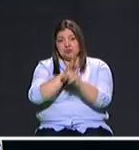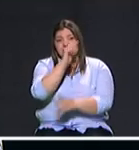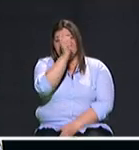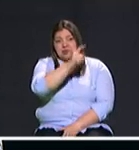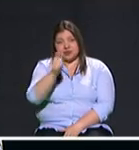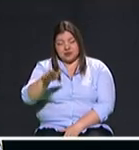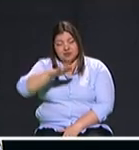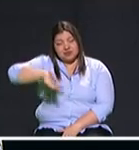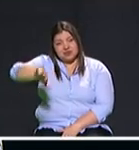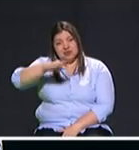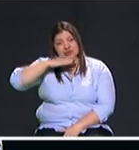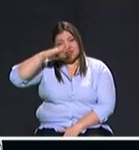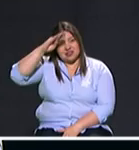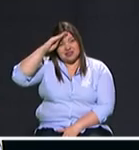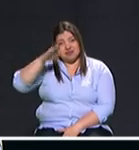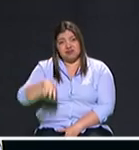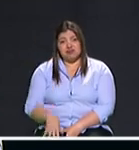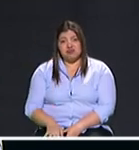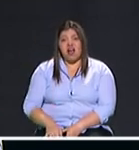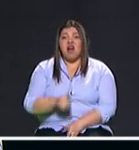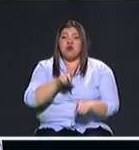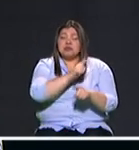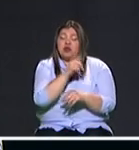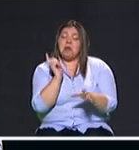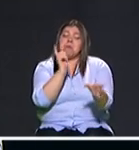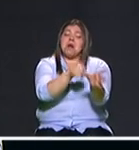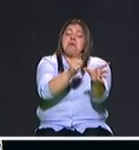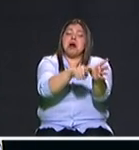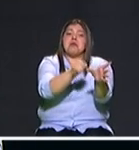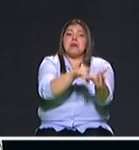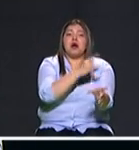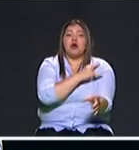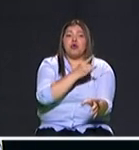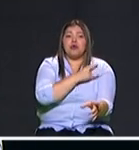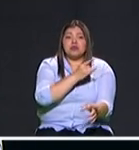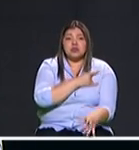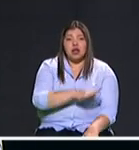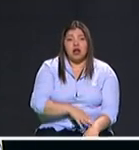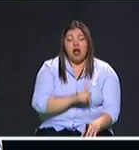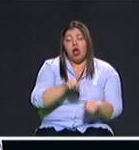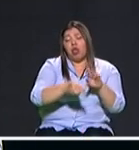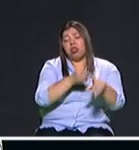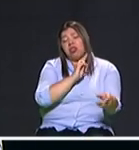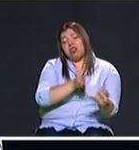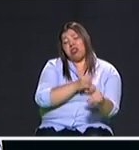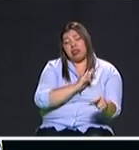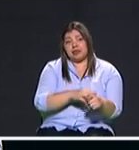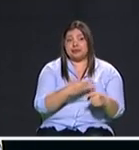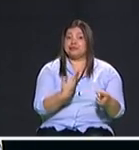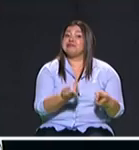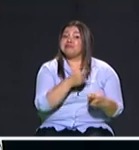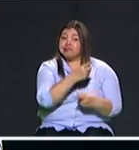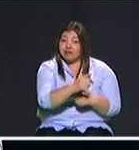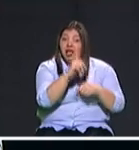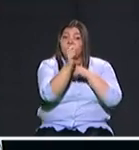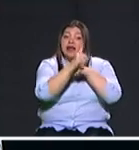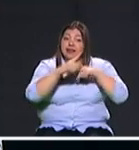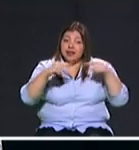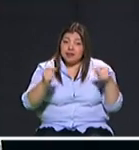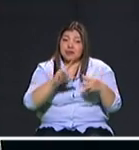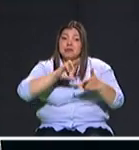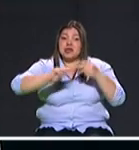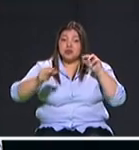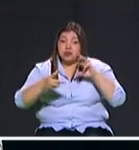superior algunos programas que mucha excepción lo digo por tm colegio mayor espacio al bravo hay que